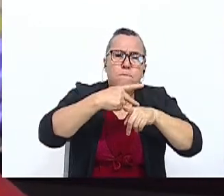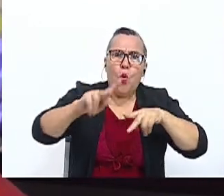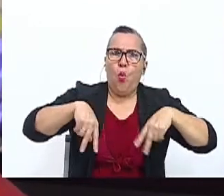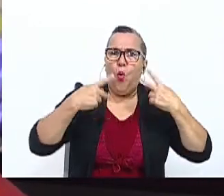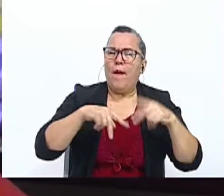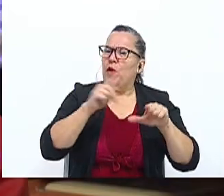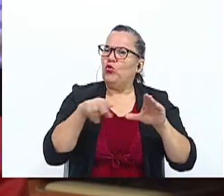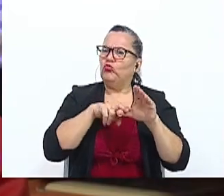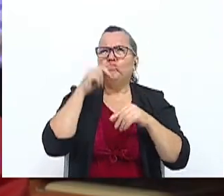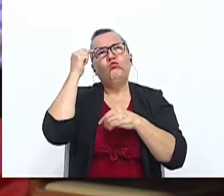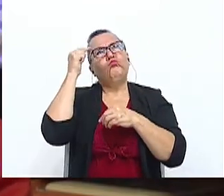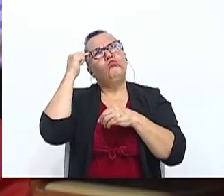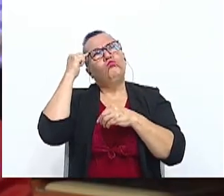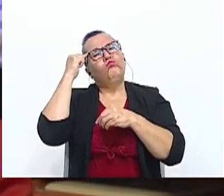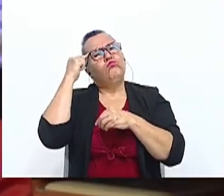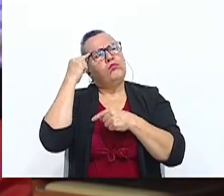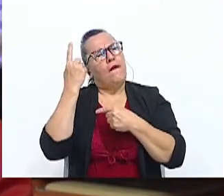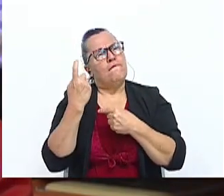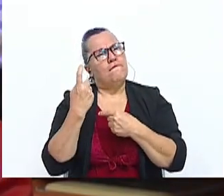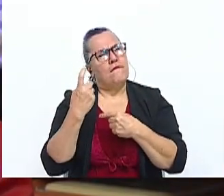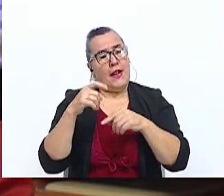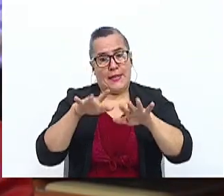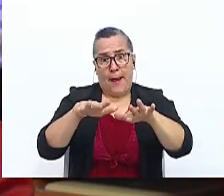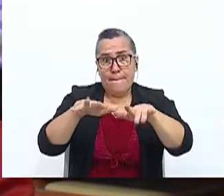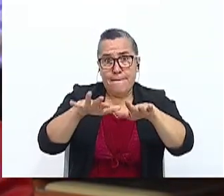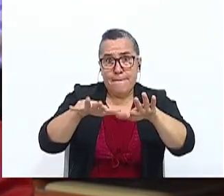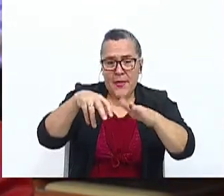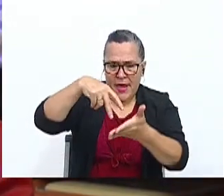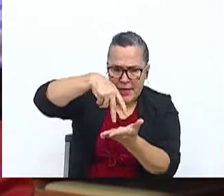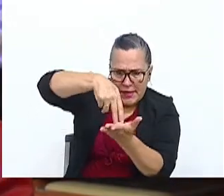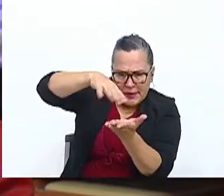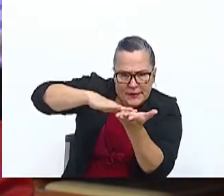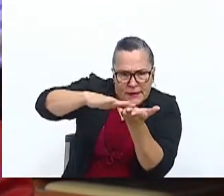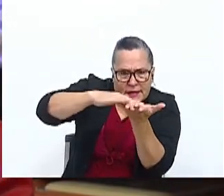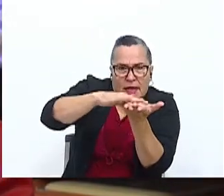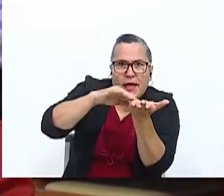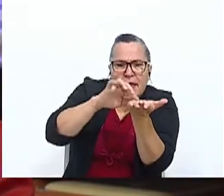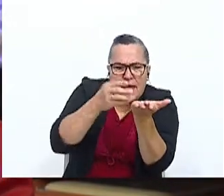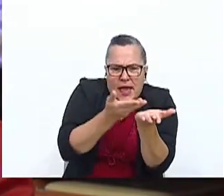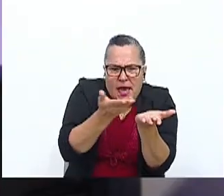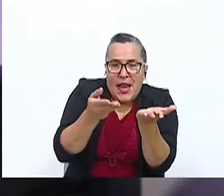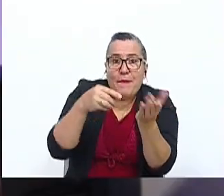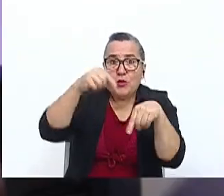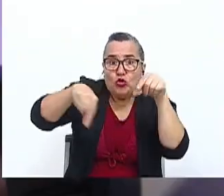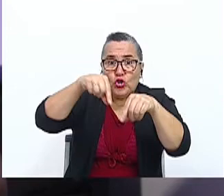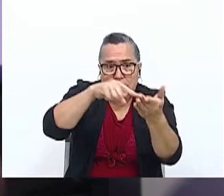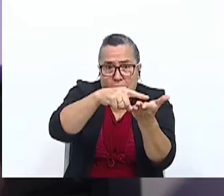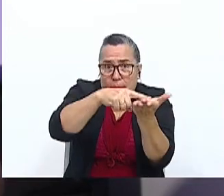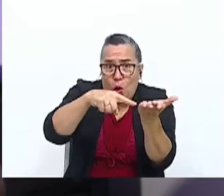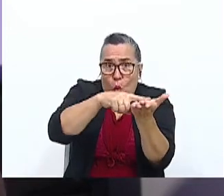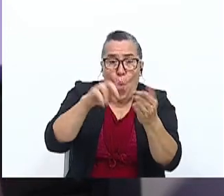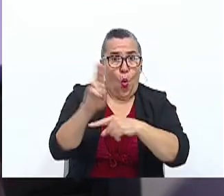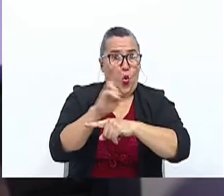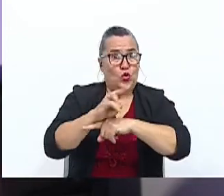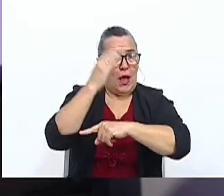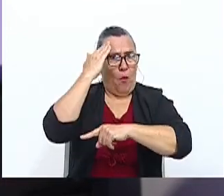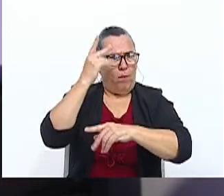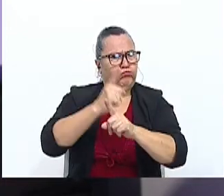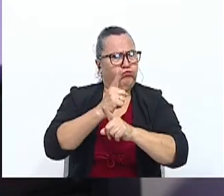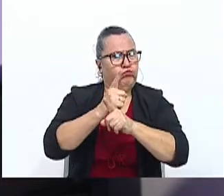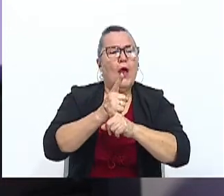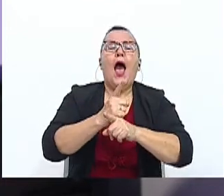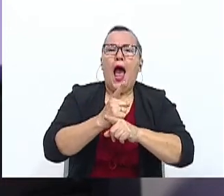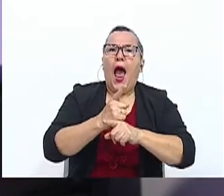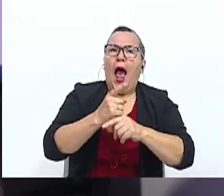a pensar. Bajo nuestros pies hay muchos elementos químicos que, si los sabemos usar, sirven para crear alternativas sostenibles